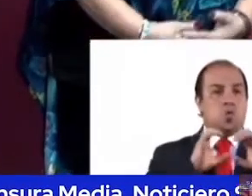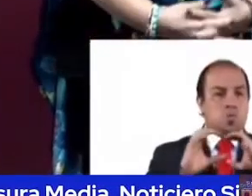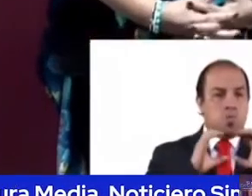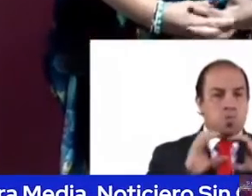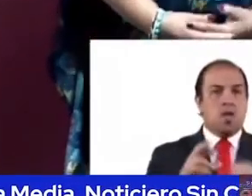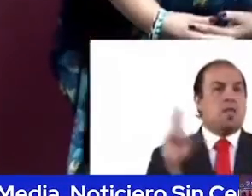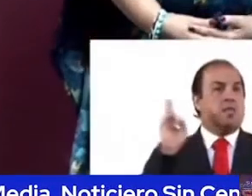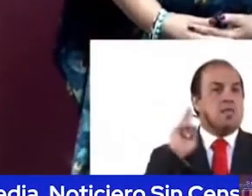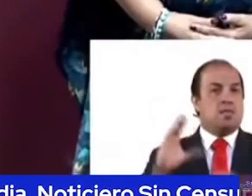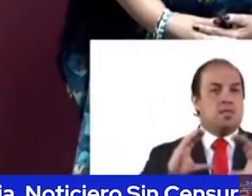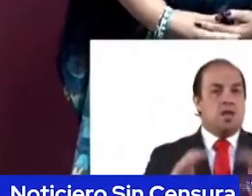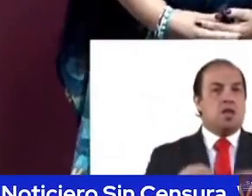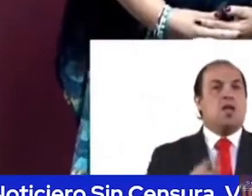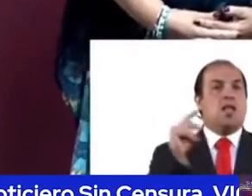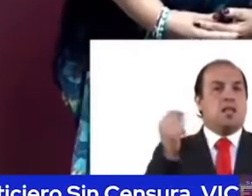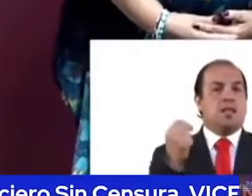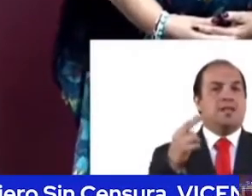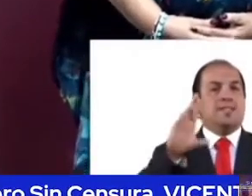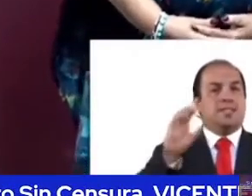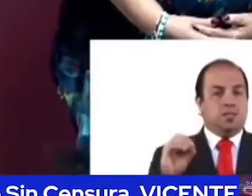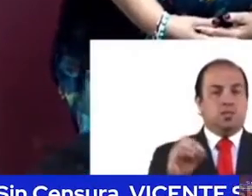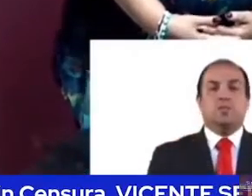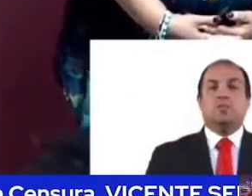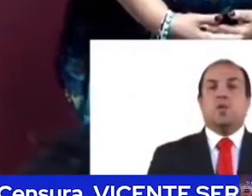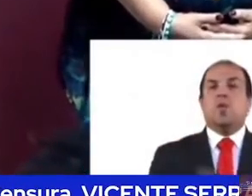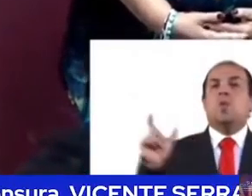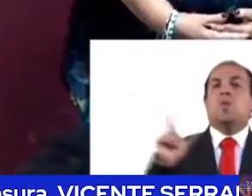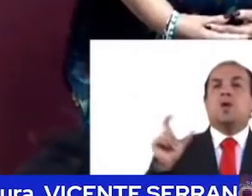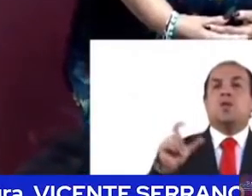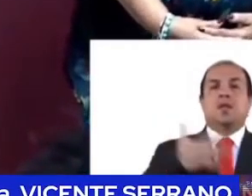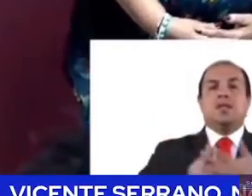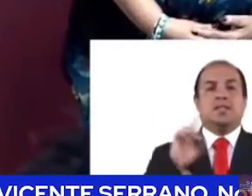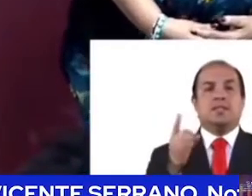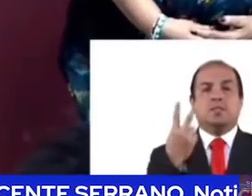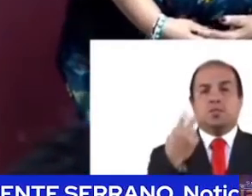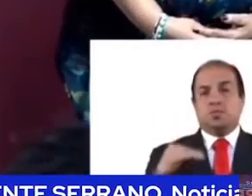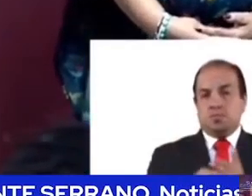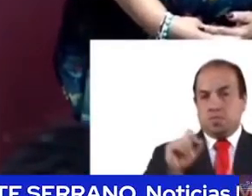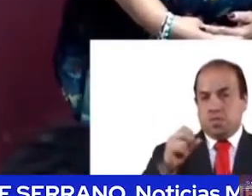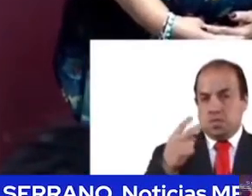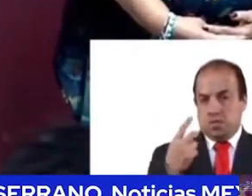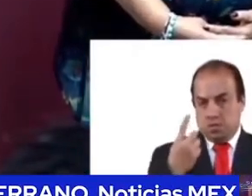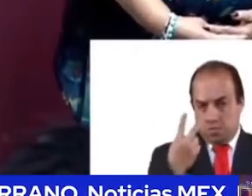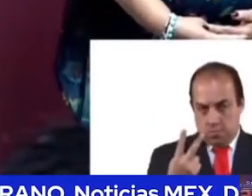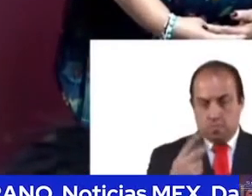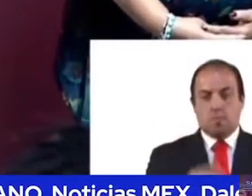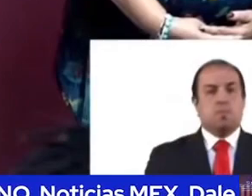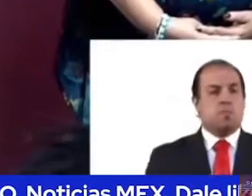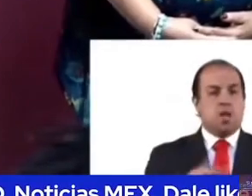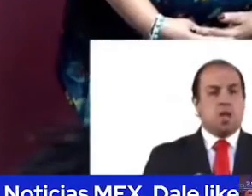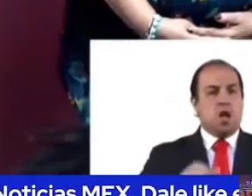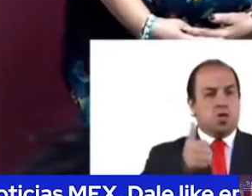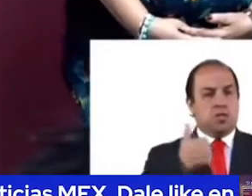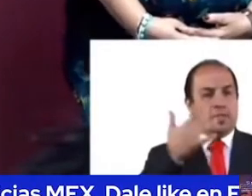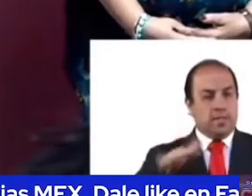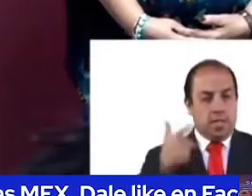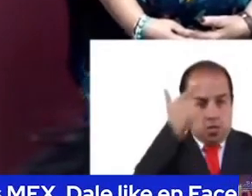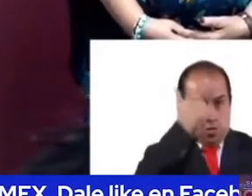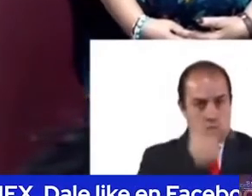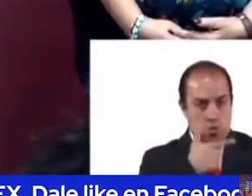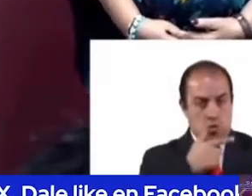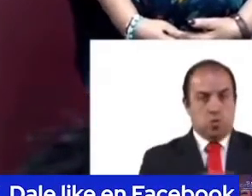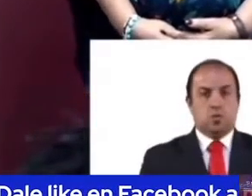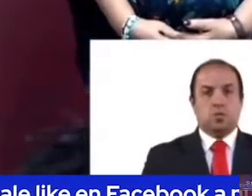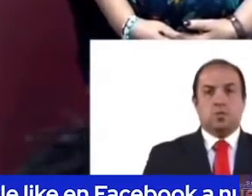Leyva, ocurrido durante la noche del pasado 15 de diciembre del 2022, aproximadamente a las 11:10 de la noche, en